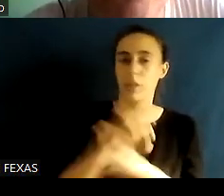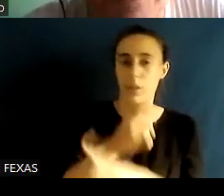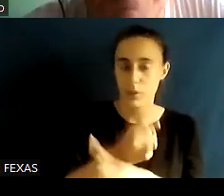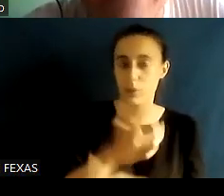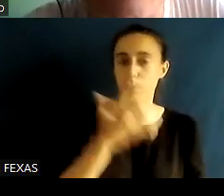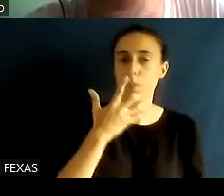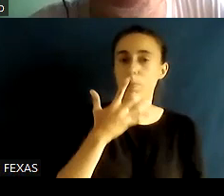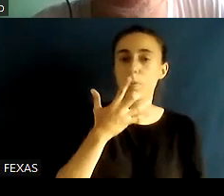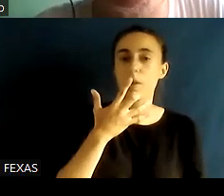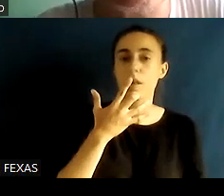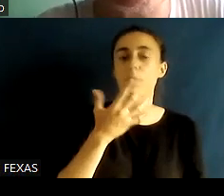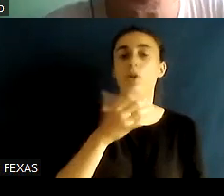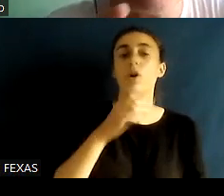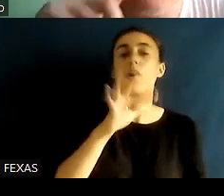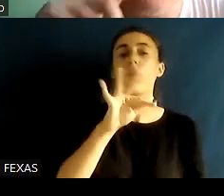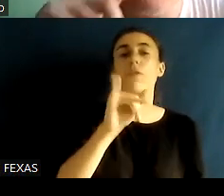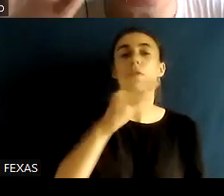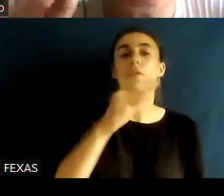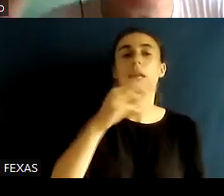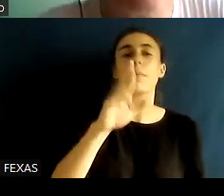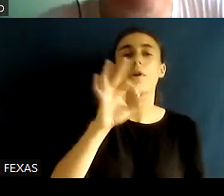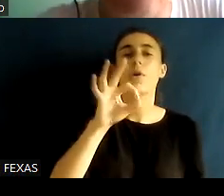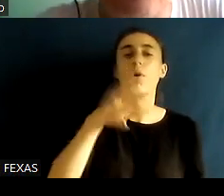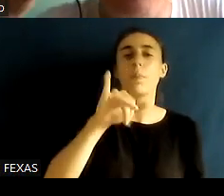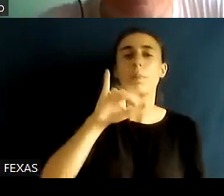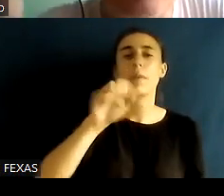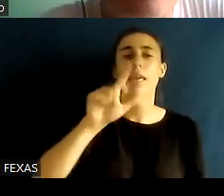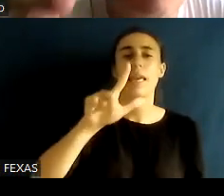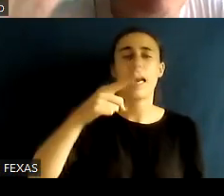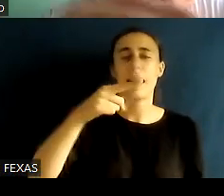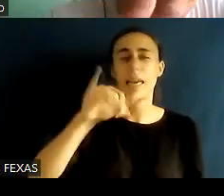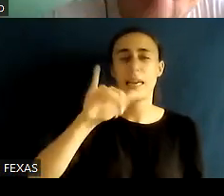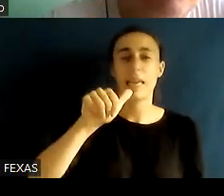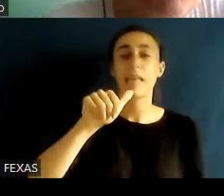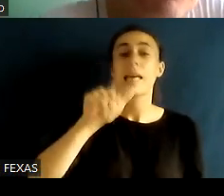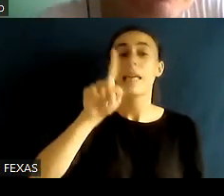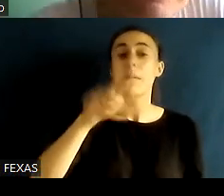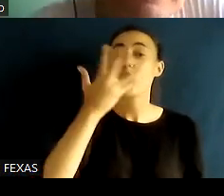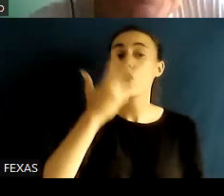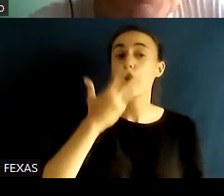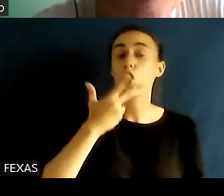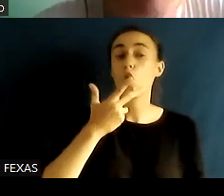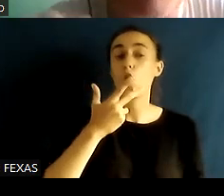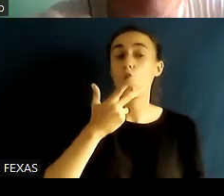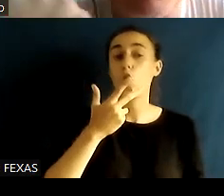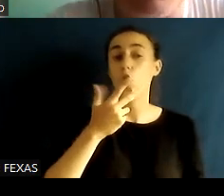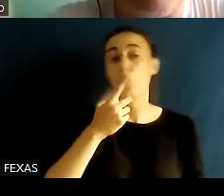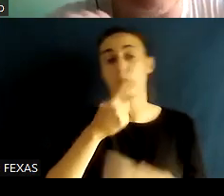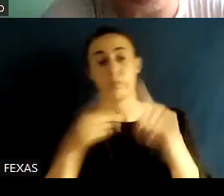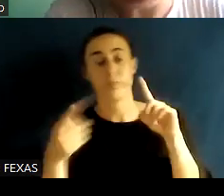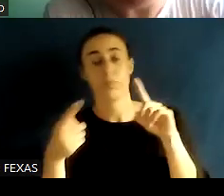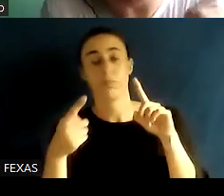cuadros de fibromialgia. Y he cambiado de color, veréis que hasta ahora hemos hablado de síntomas que